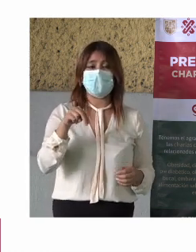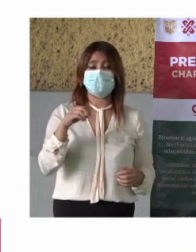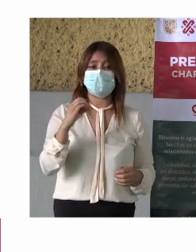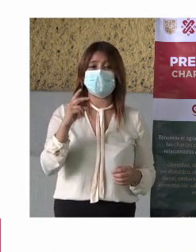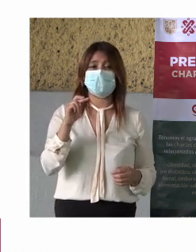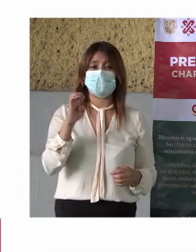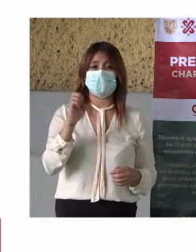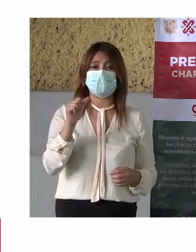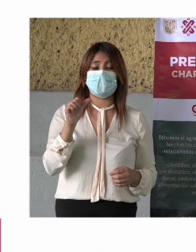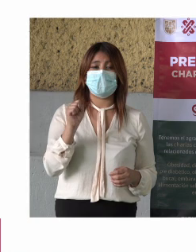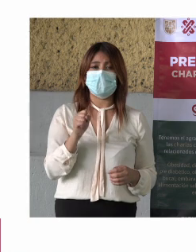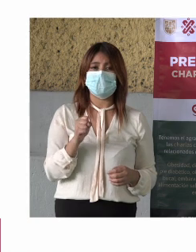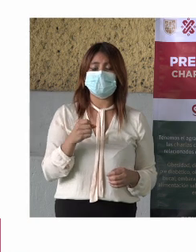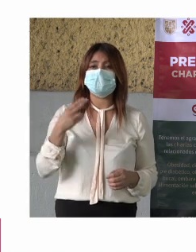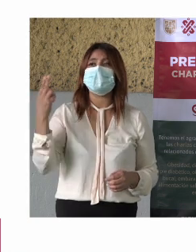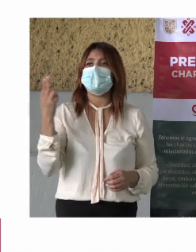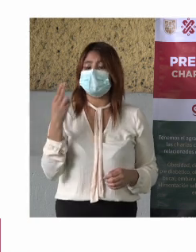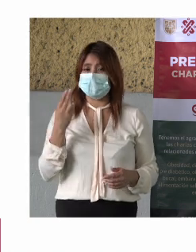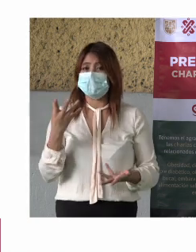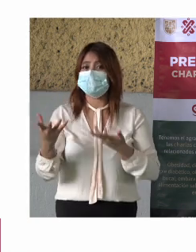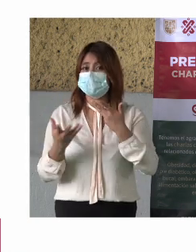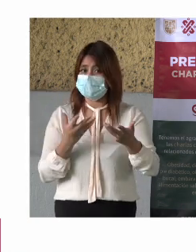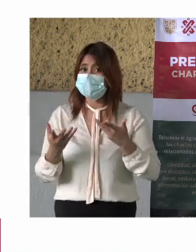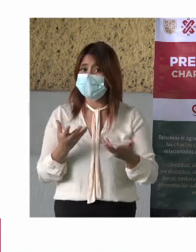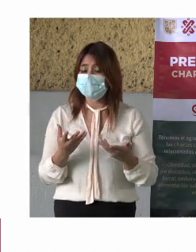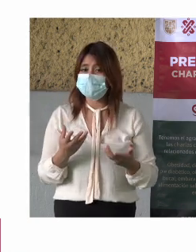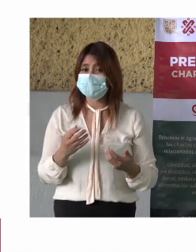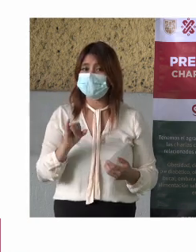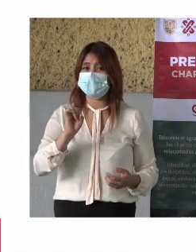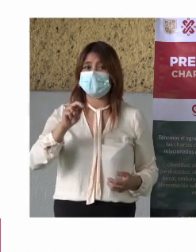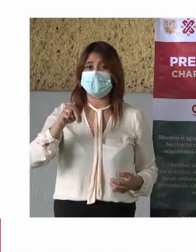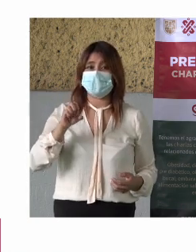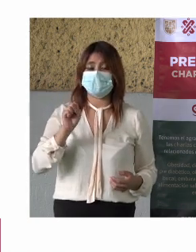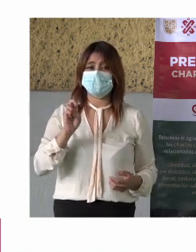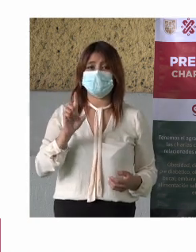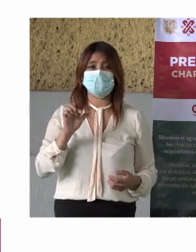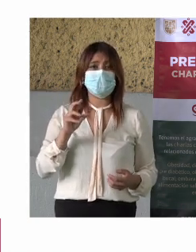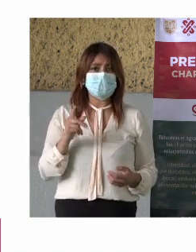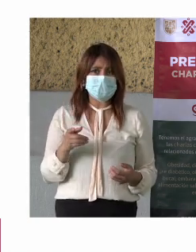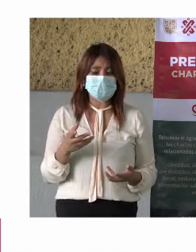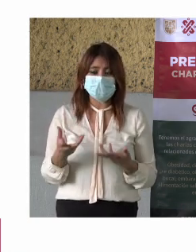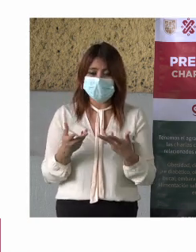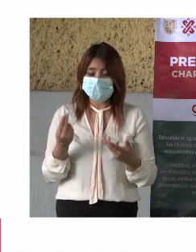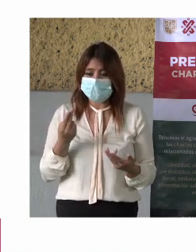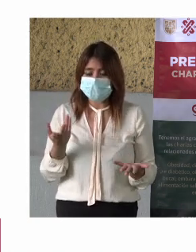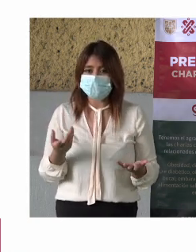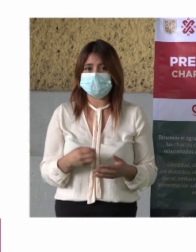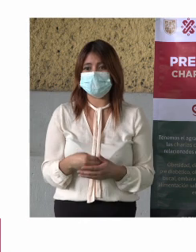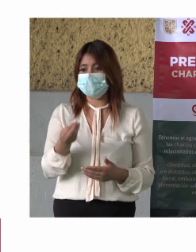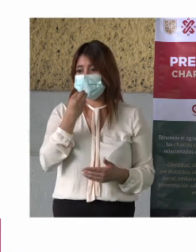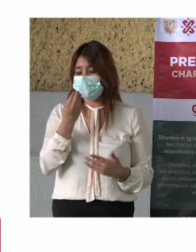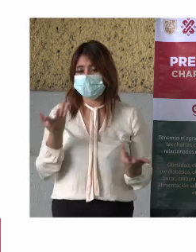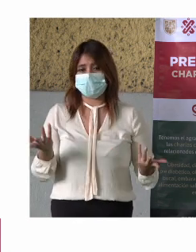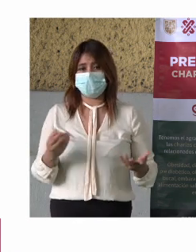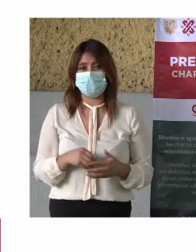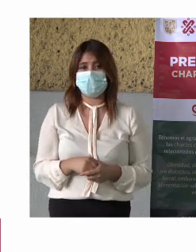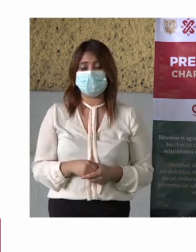sándwich, necesito secretar tanta cantidad de insulina. Si a lo mejor además del sándwich me comí